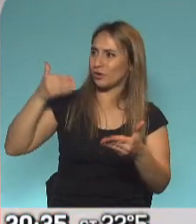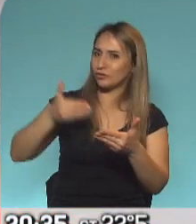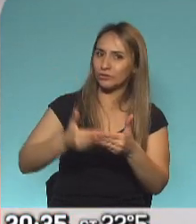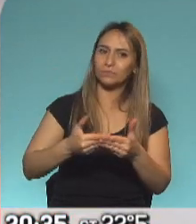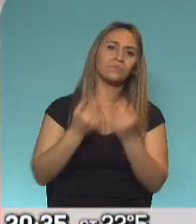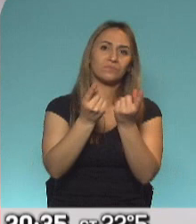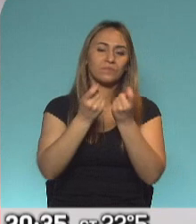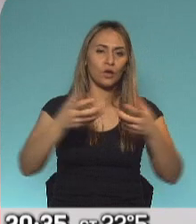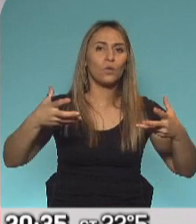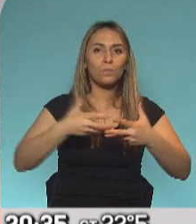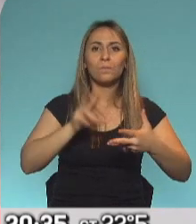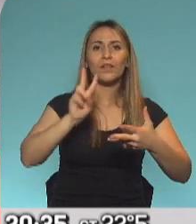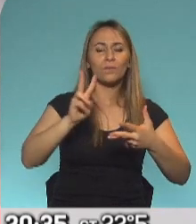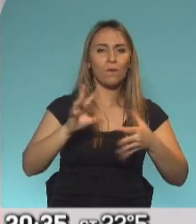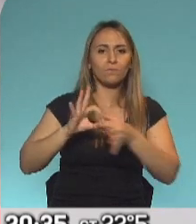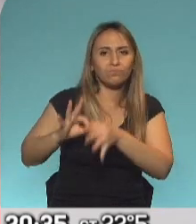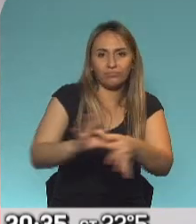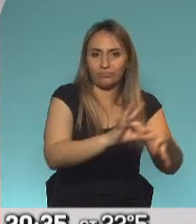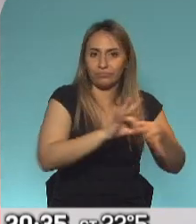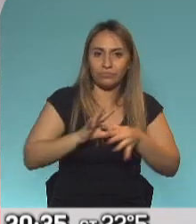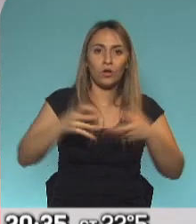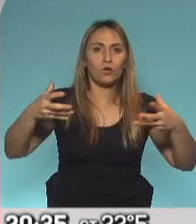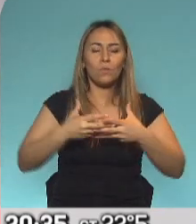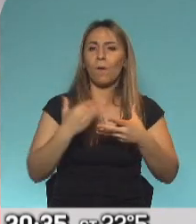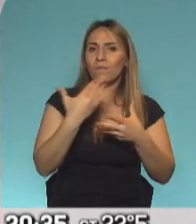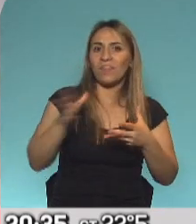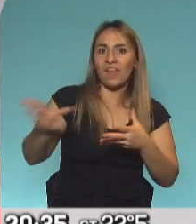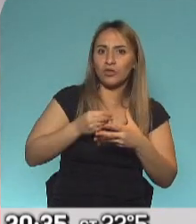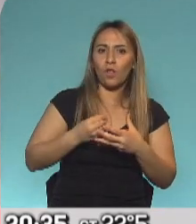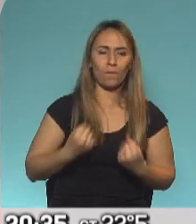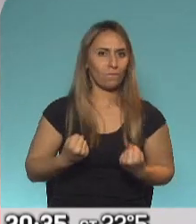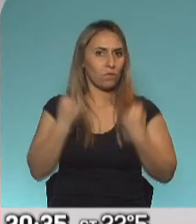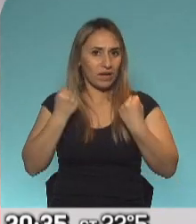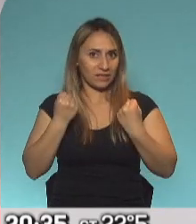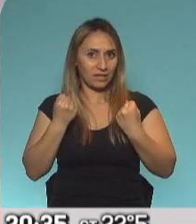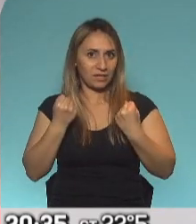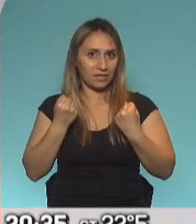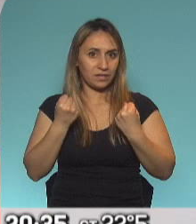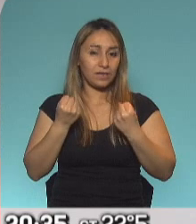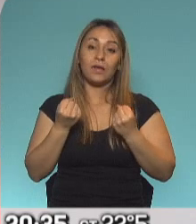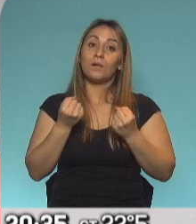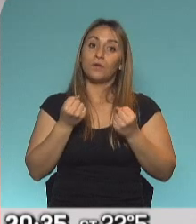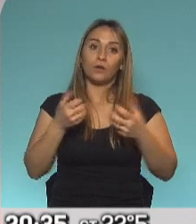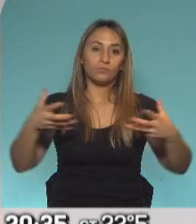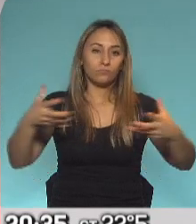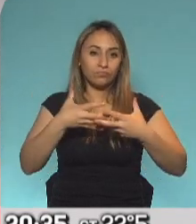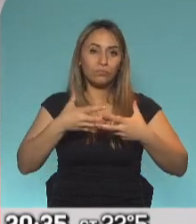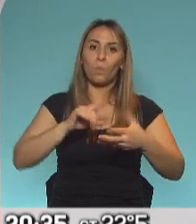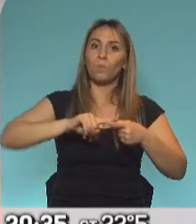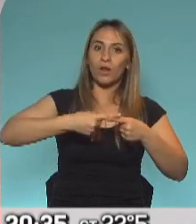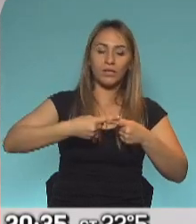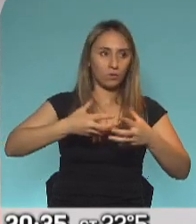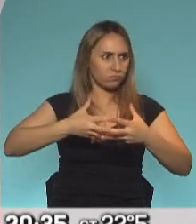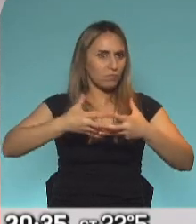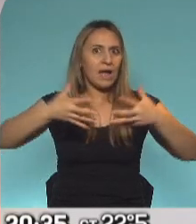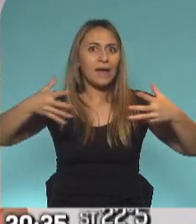necesitábamos un peronismo unido, necesitábamos un frente de todos vigoroso, un frente de todos que como estructura política se amplió. Si